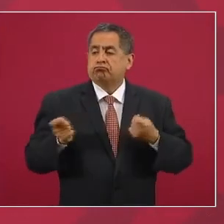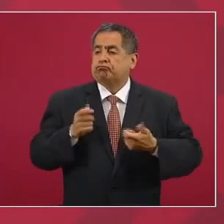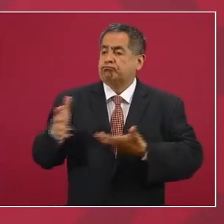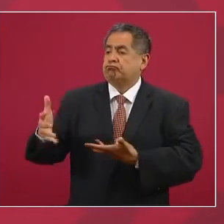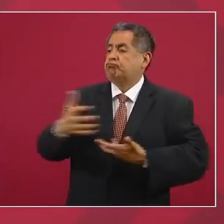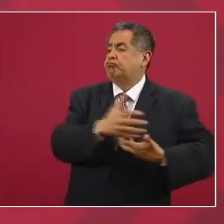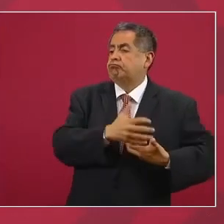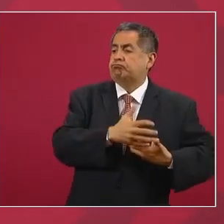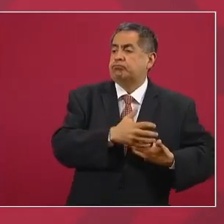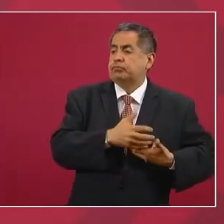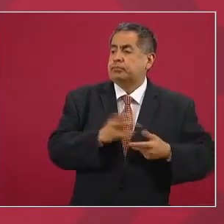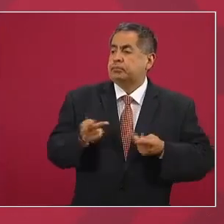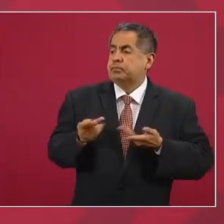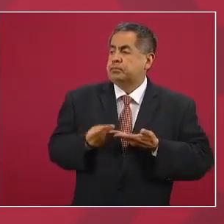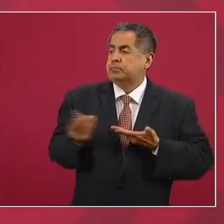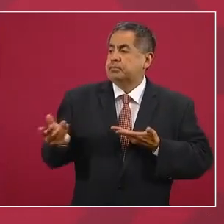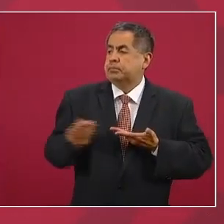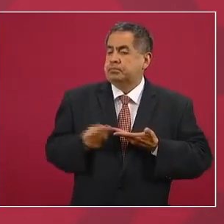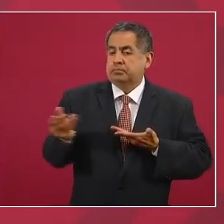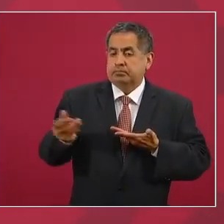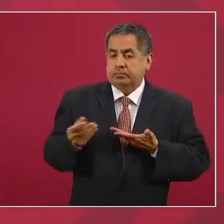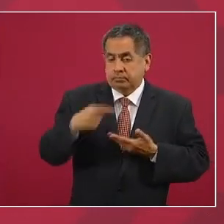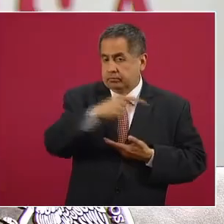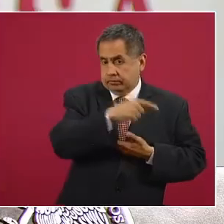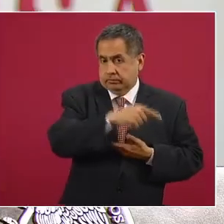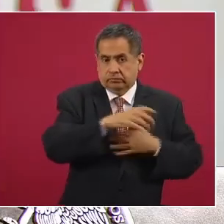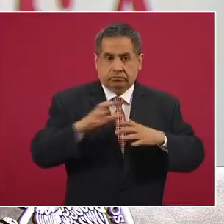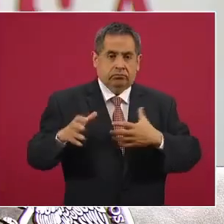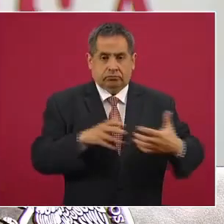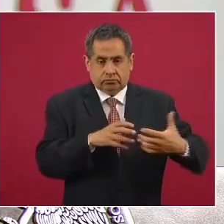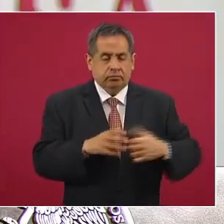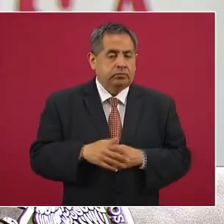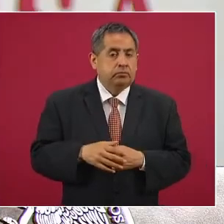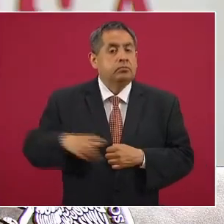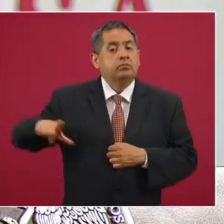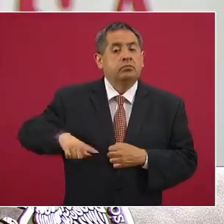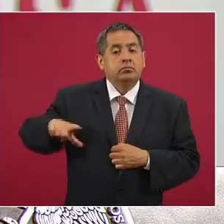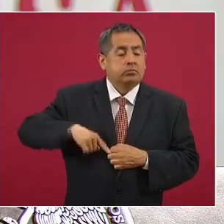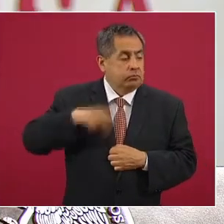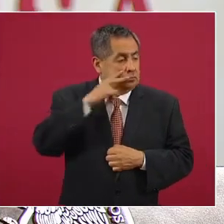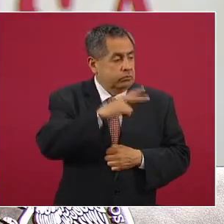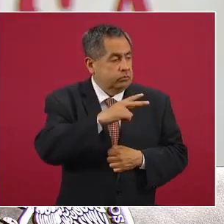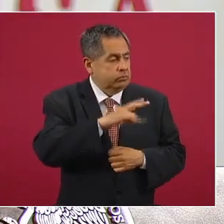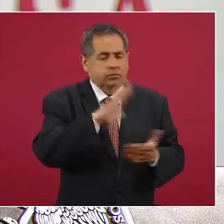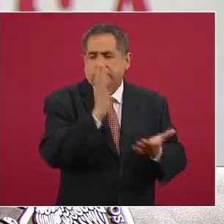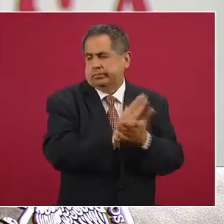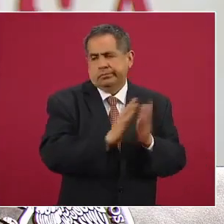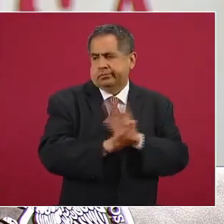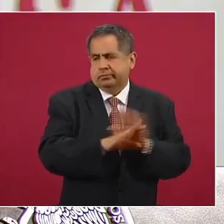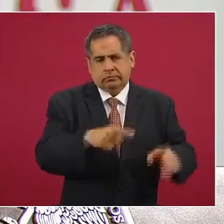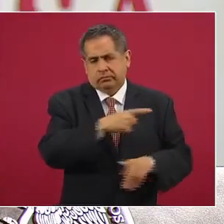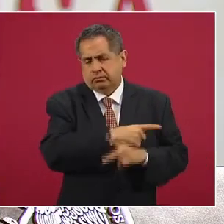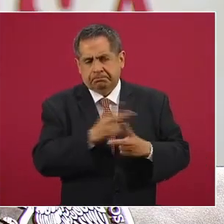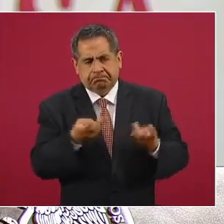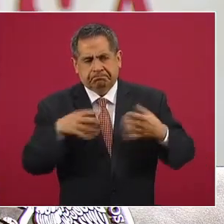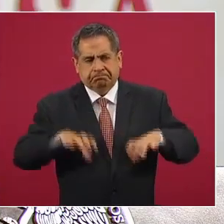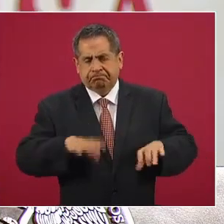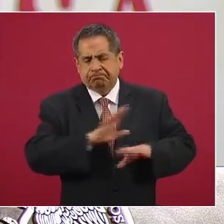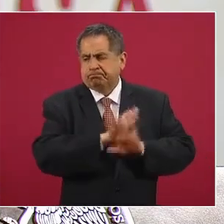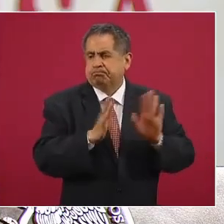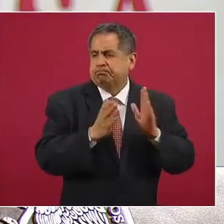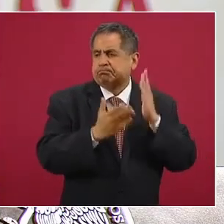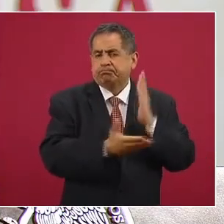al gobierno. Al momento de que ya no se les compra